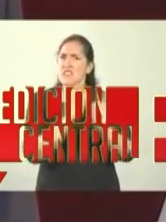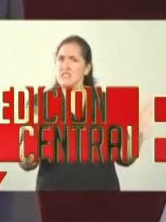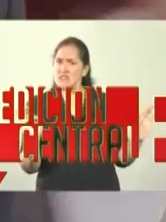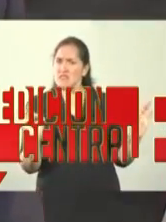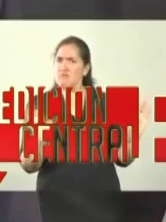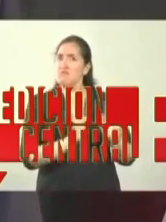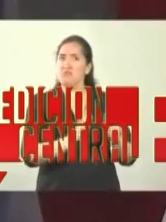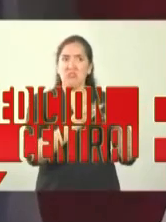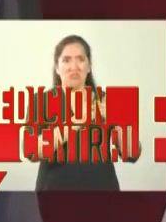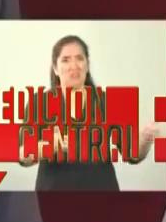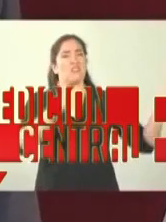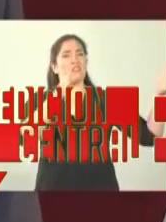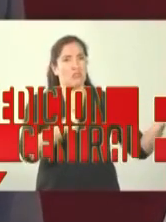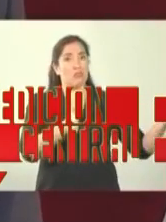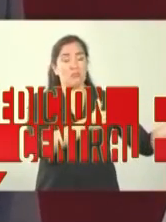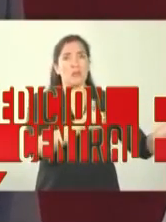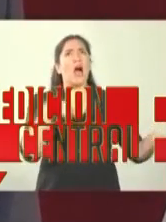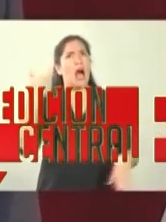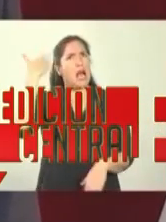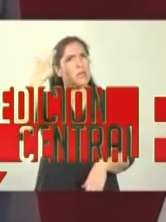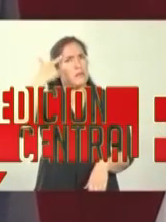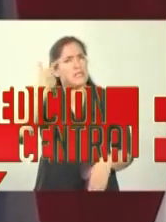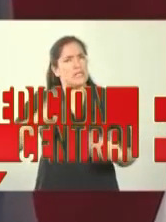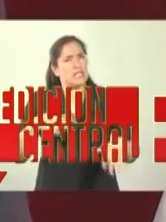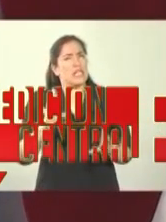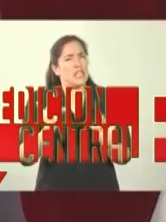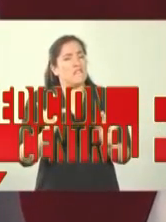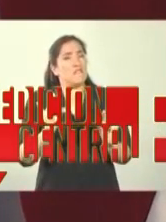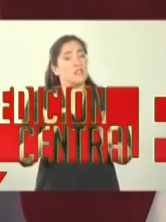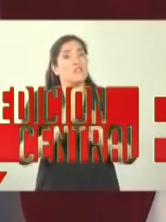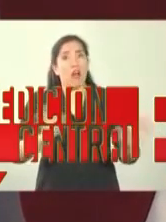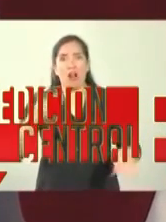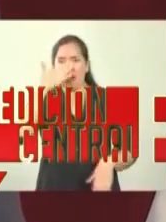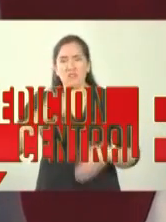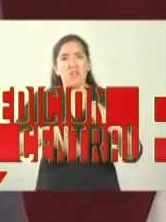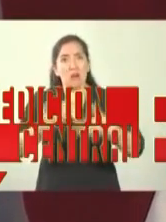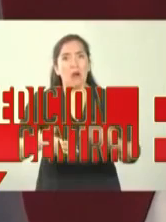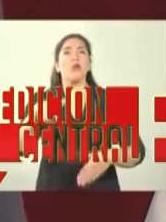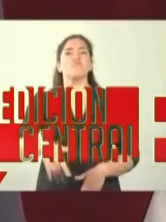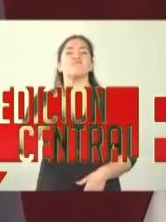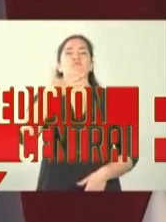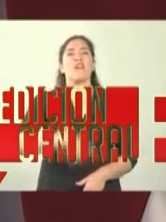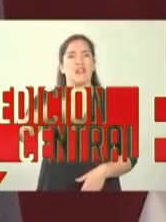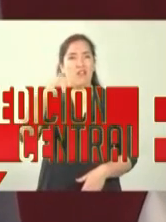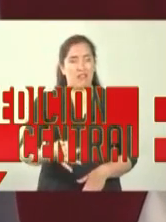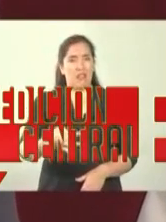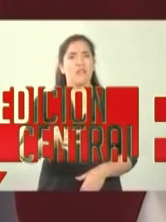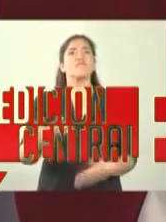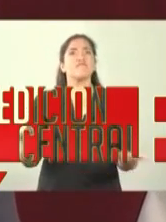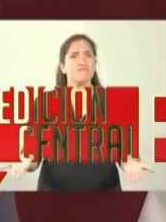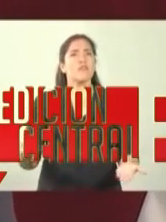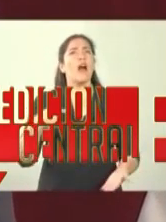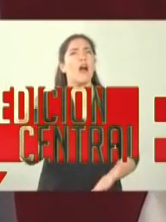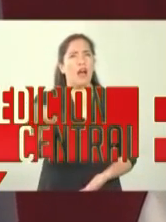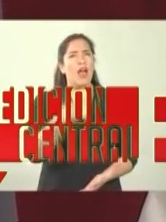pueblo, iba a hacer énfasis en la verdad, la verdad, la mentira, y también cuando se refiere a ciertos funcionarios